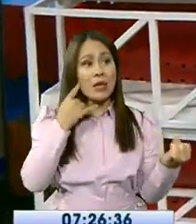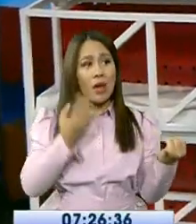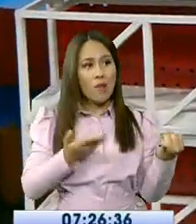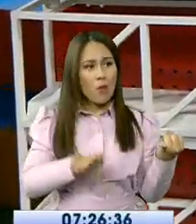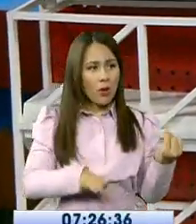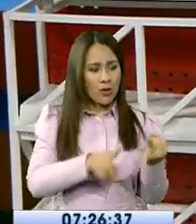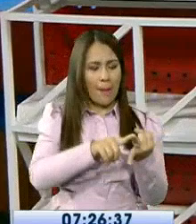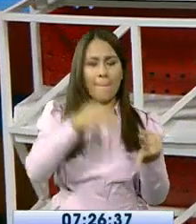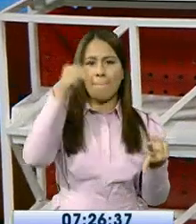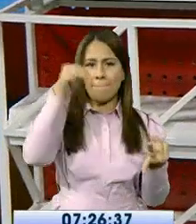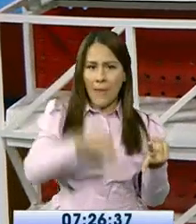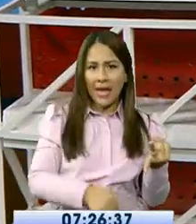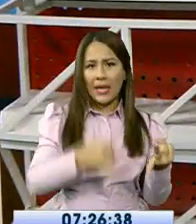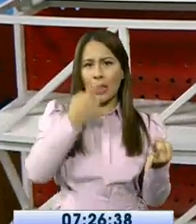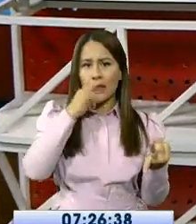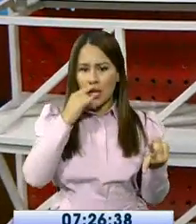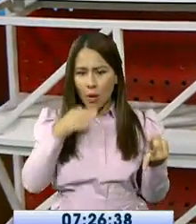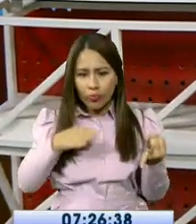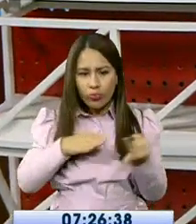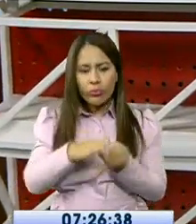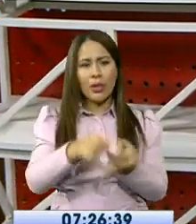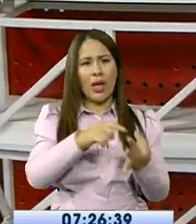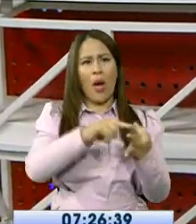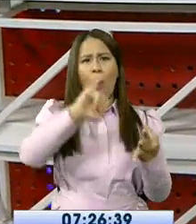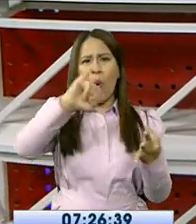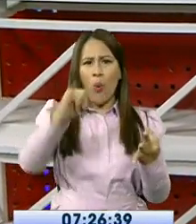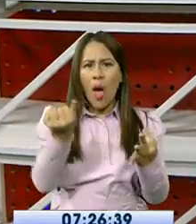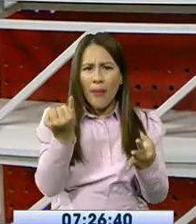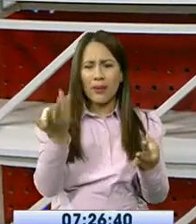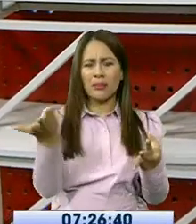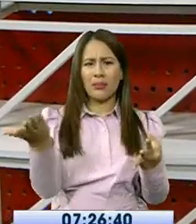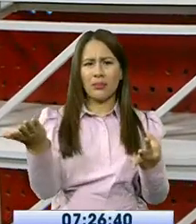martes, jueves,